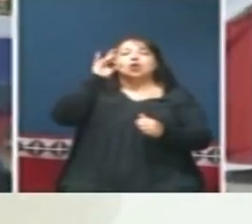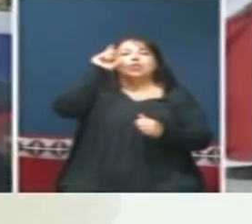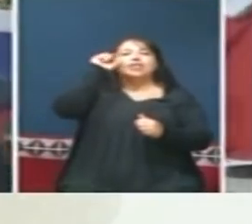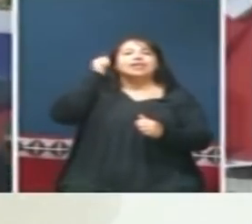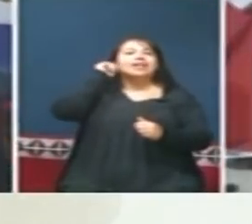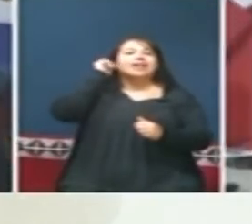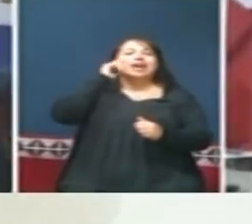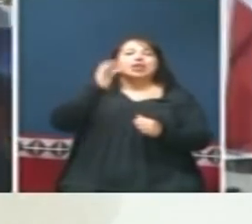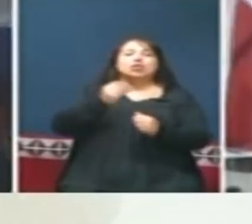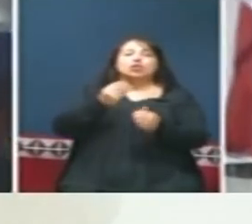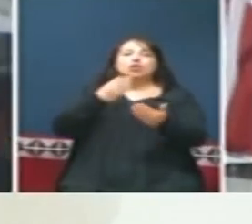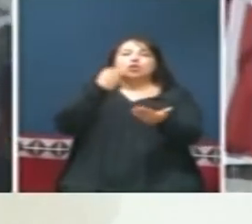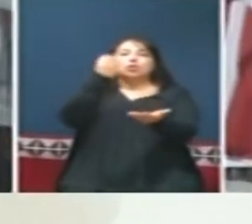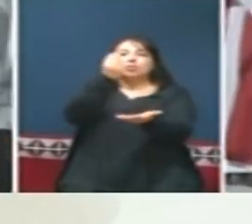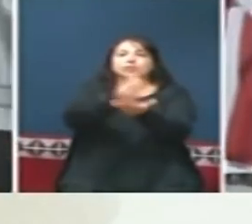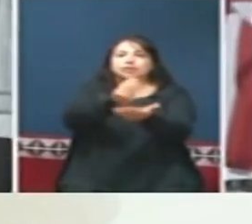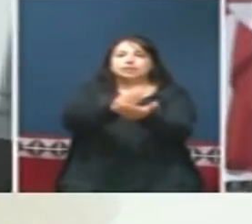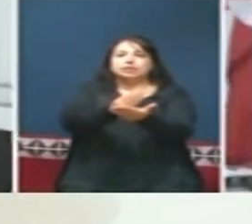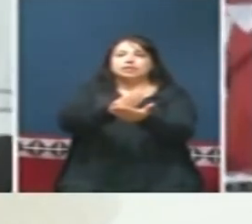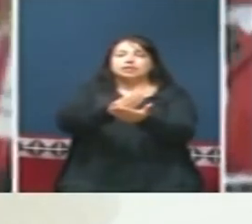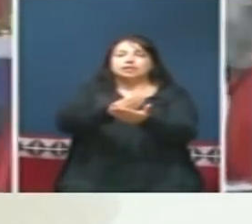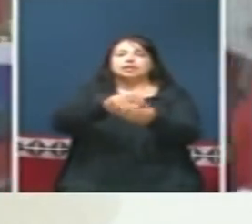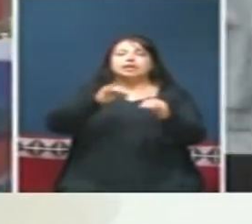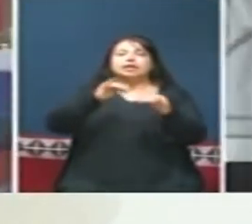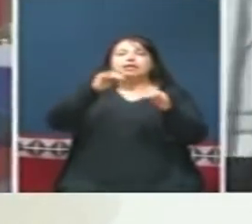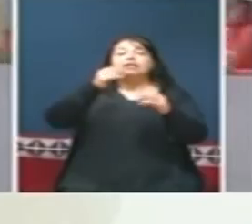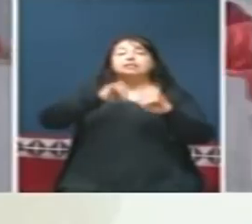de Liturgia de nuestra diócesis.